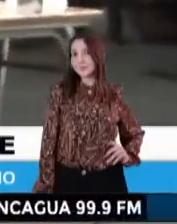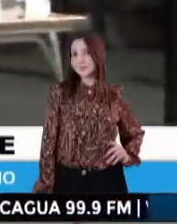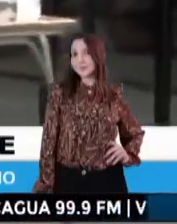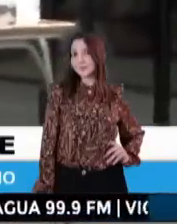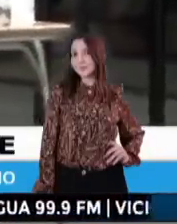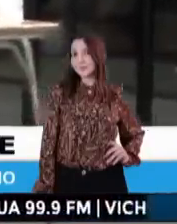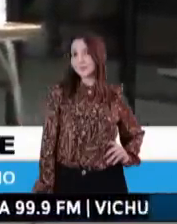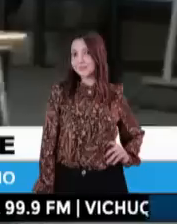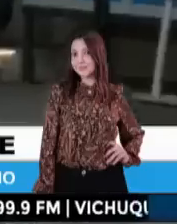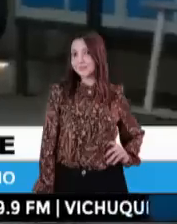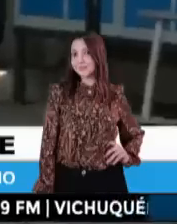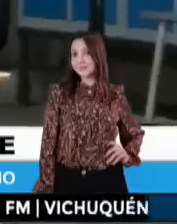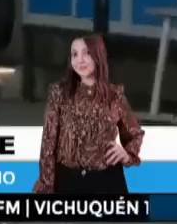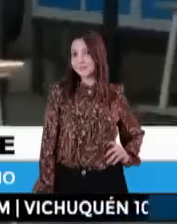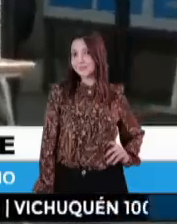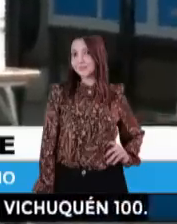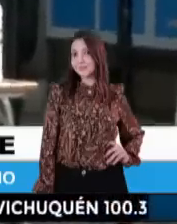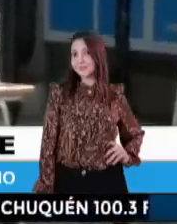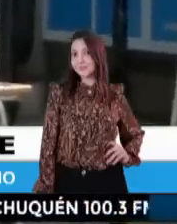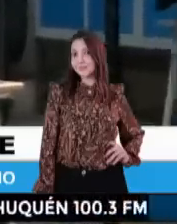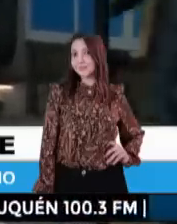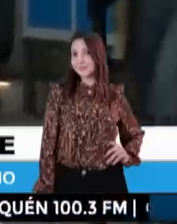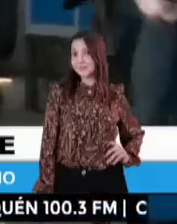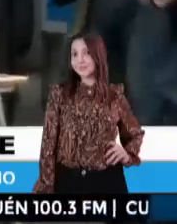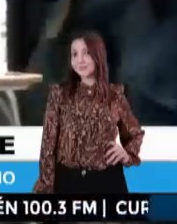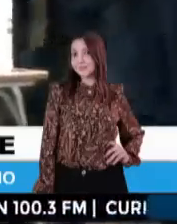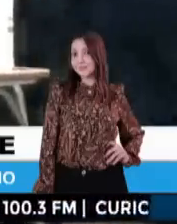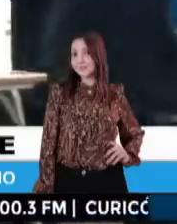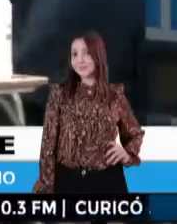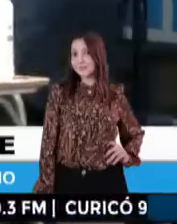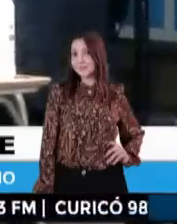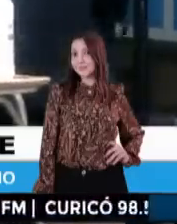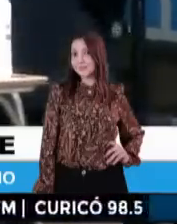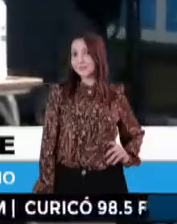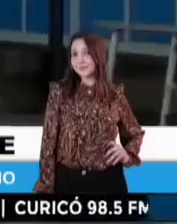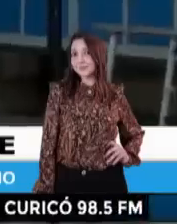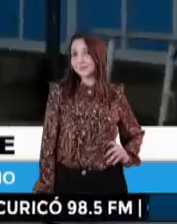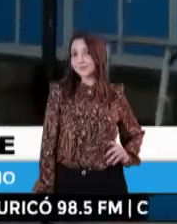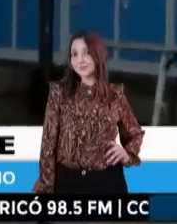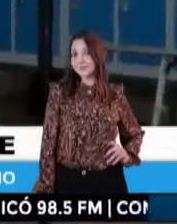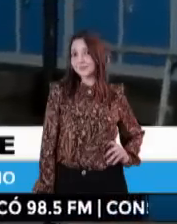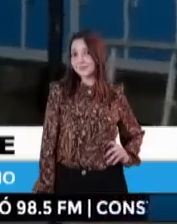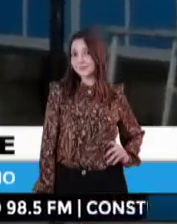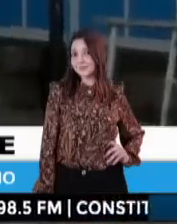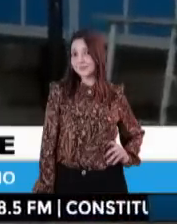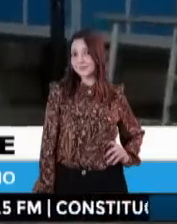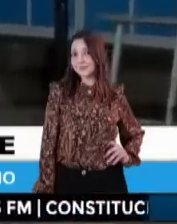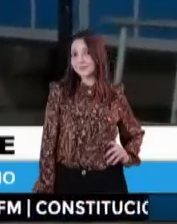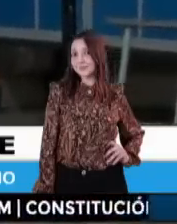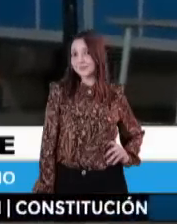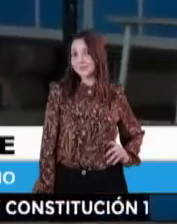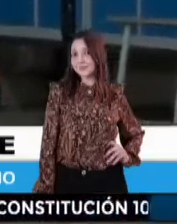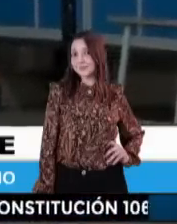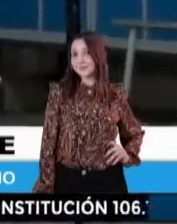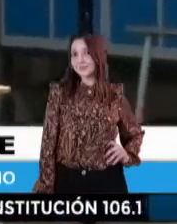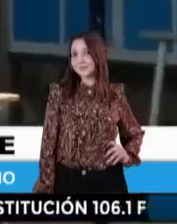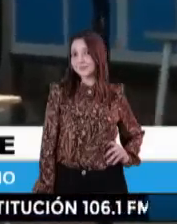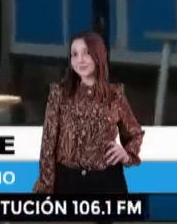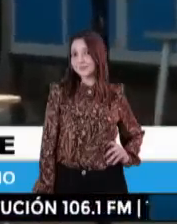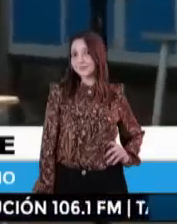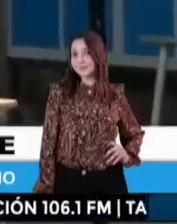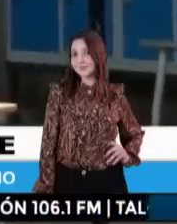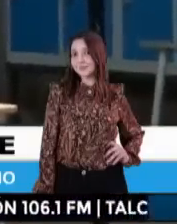espera ya que este tipo de declaraciones, de posturas, se torne